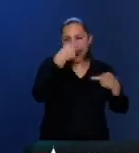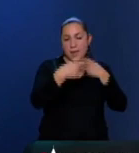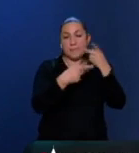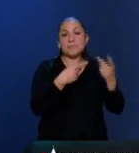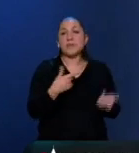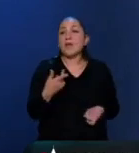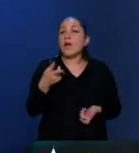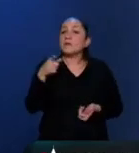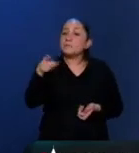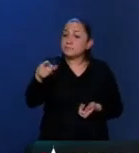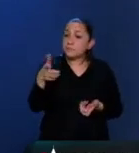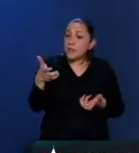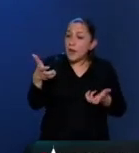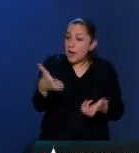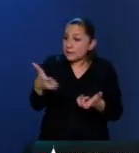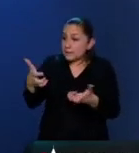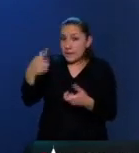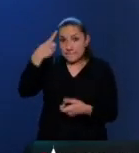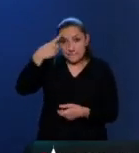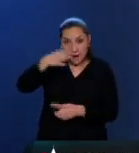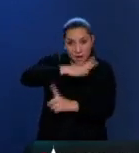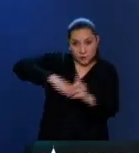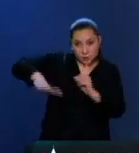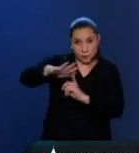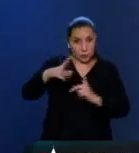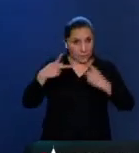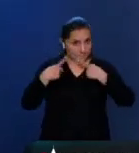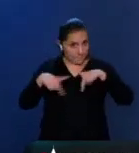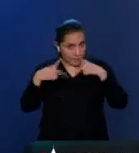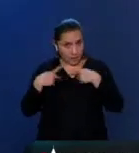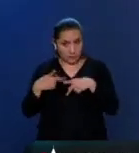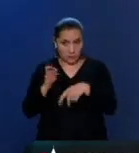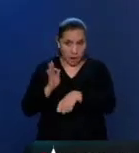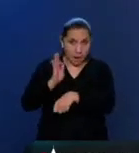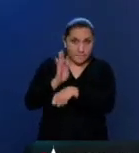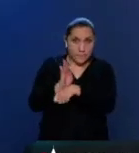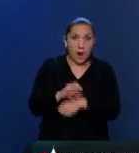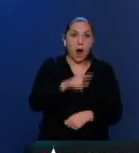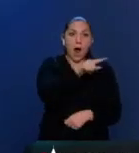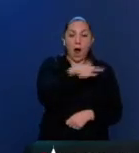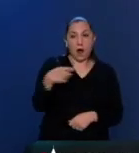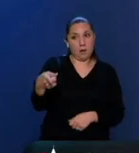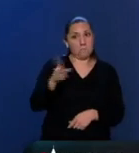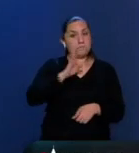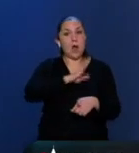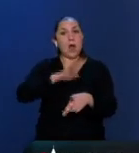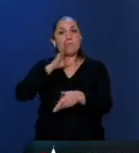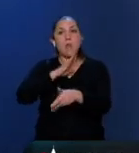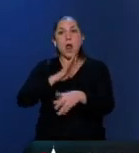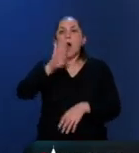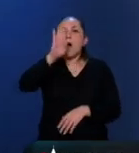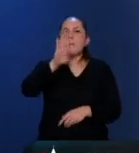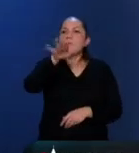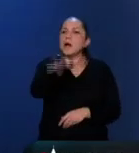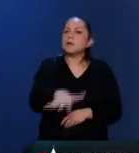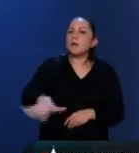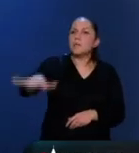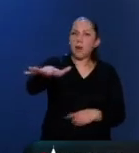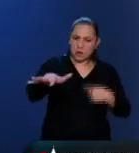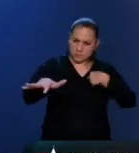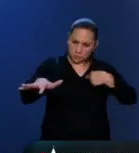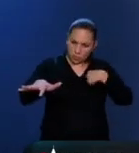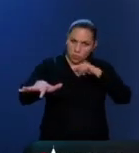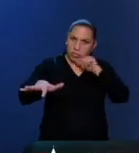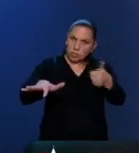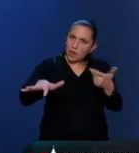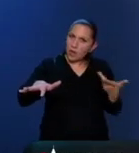de acciones que favorecen al pueblo, inmediatamente las rechazan porque parece que ellos se sienten ajenos al pueblo, por lo tanto excluidos. ¿A qué